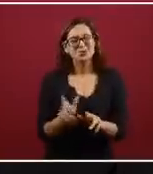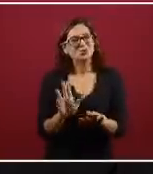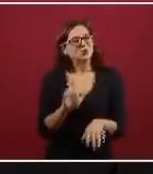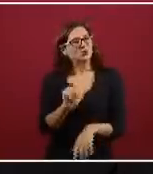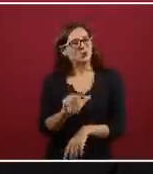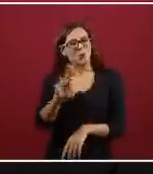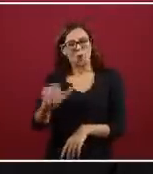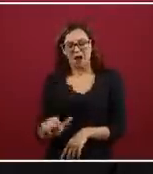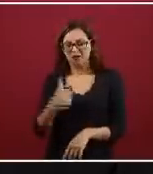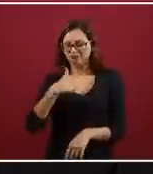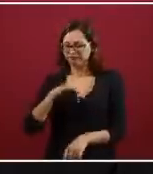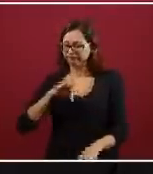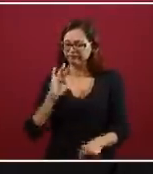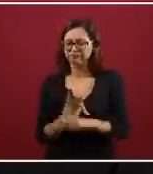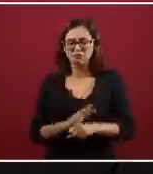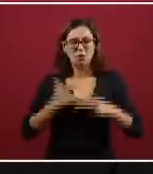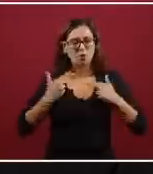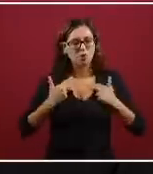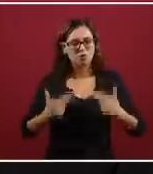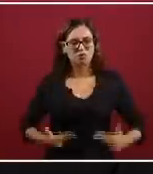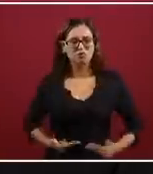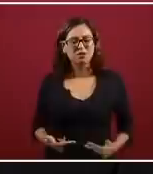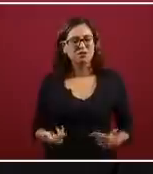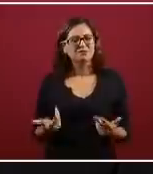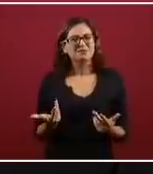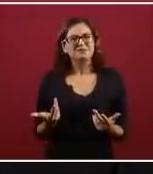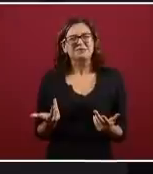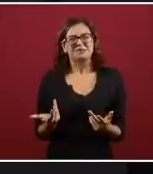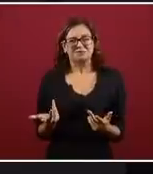soy humanista y creo que